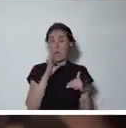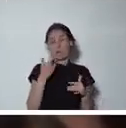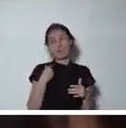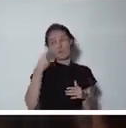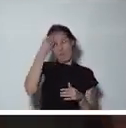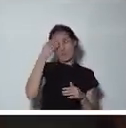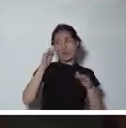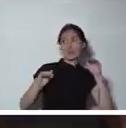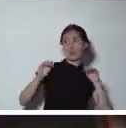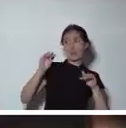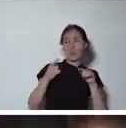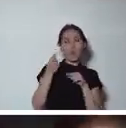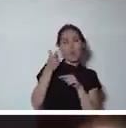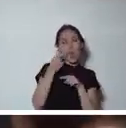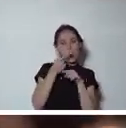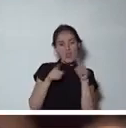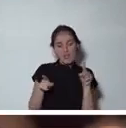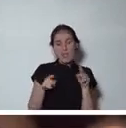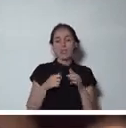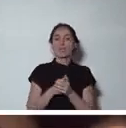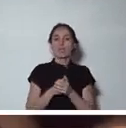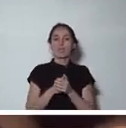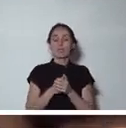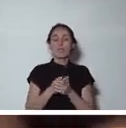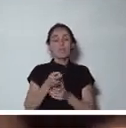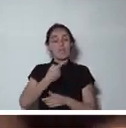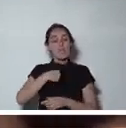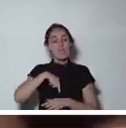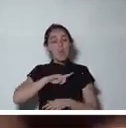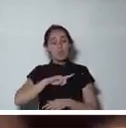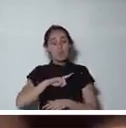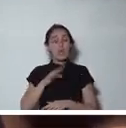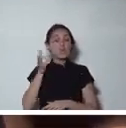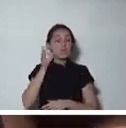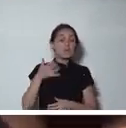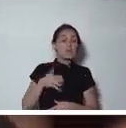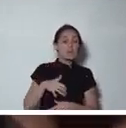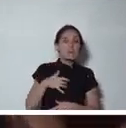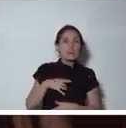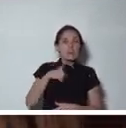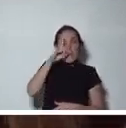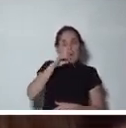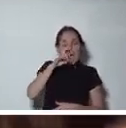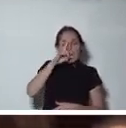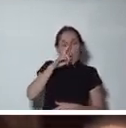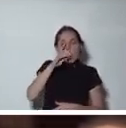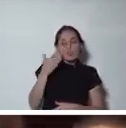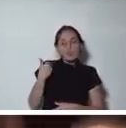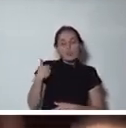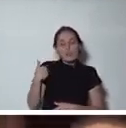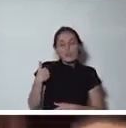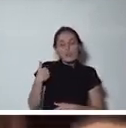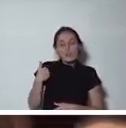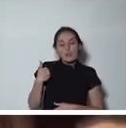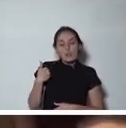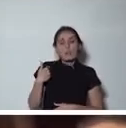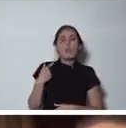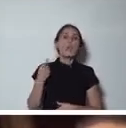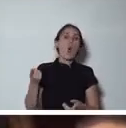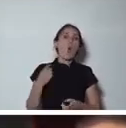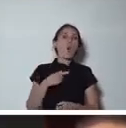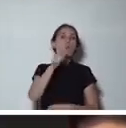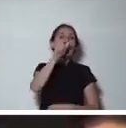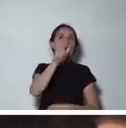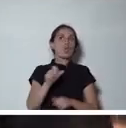Lo cierto es que sí Nosotras también nos anclamos en nuestras propias memorias rescatamos a nuestras propias referentes